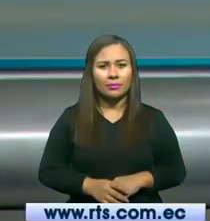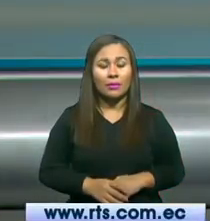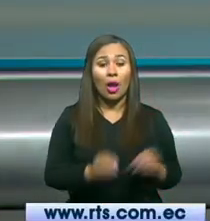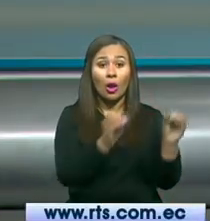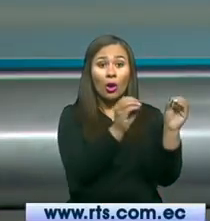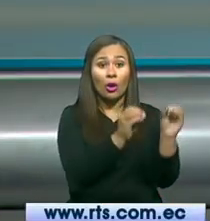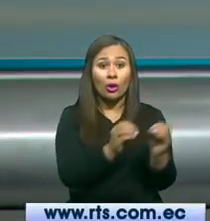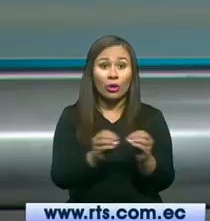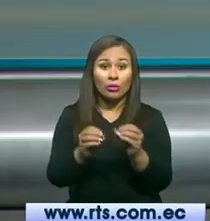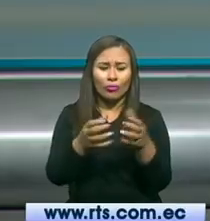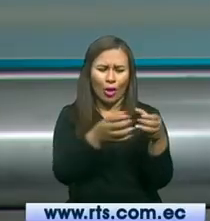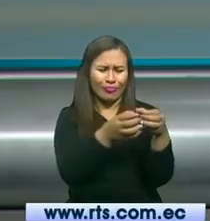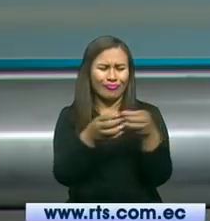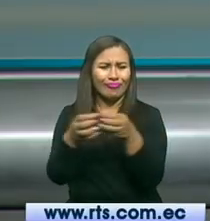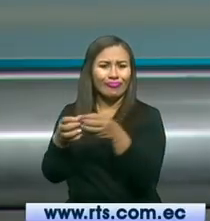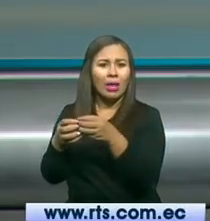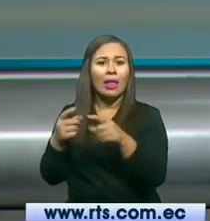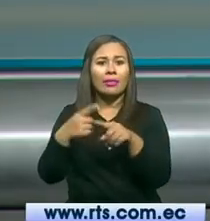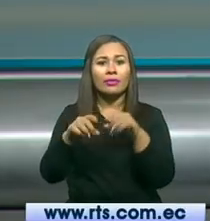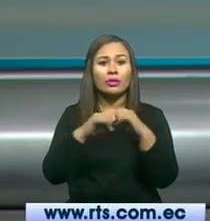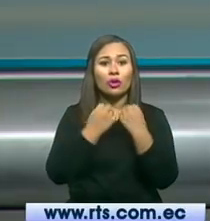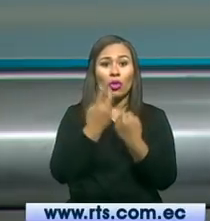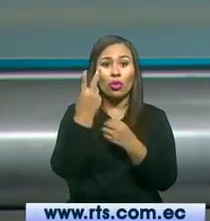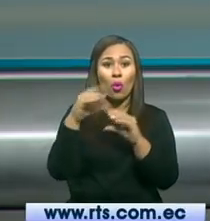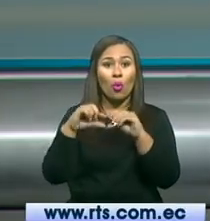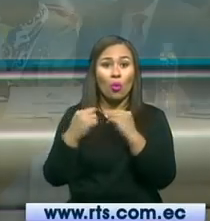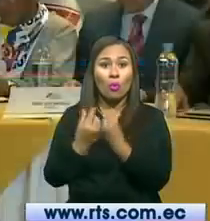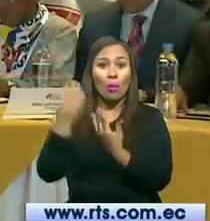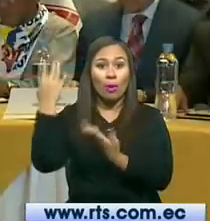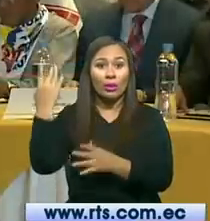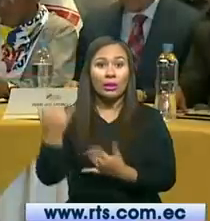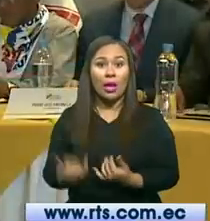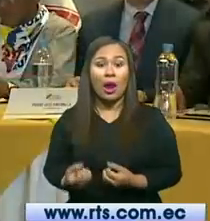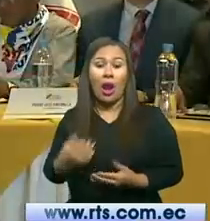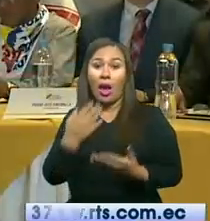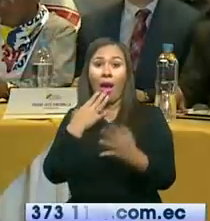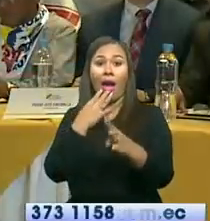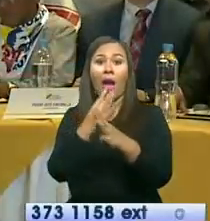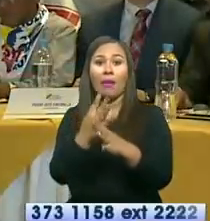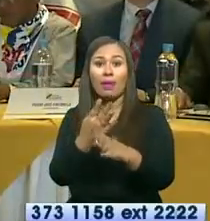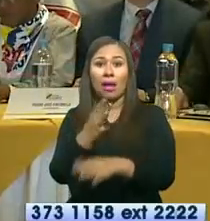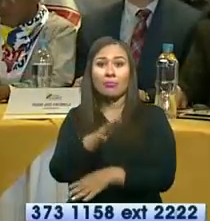Organizaciones sociales y dos movimientos políticos lanzaron el Frente Somos de